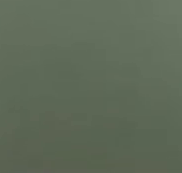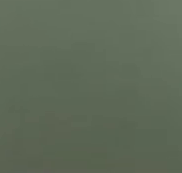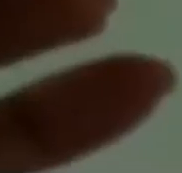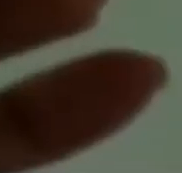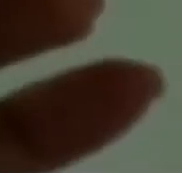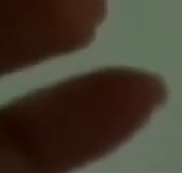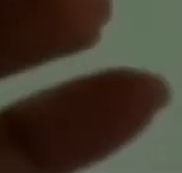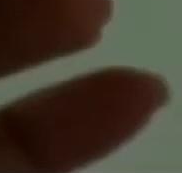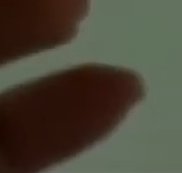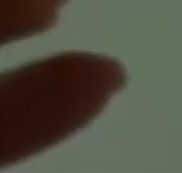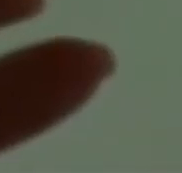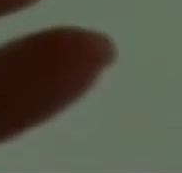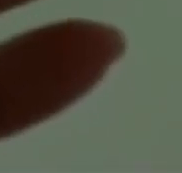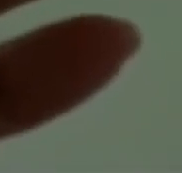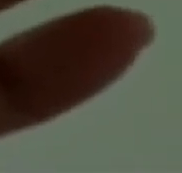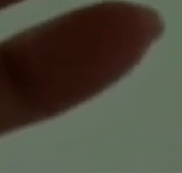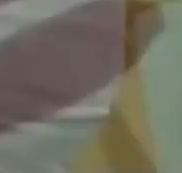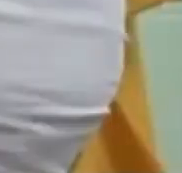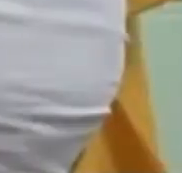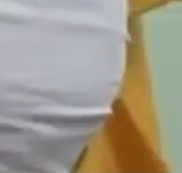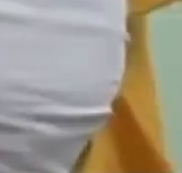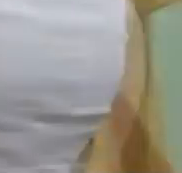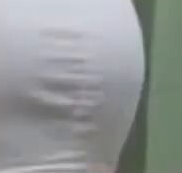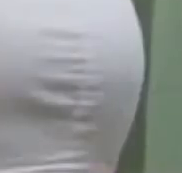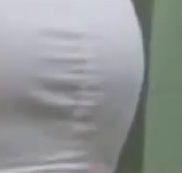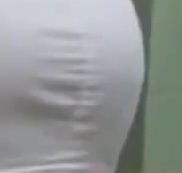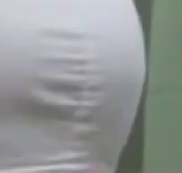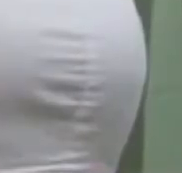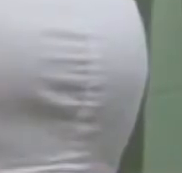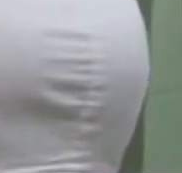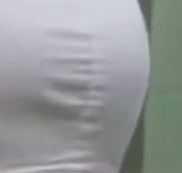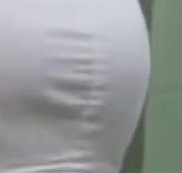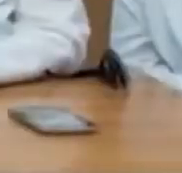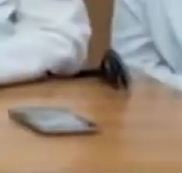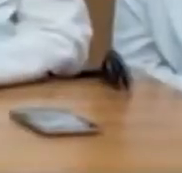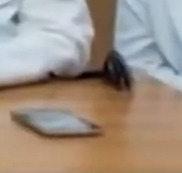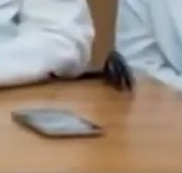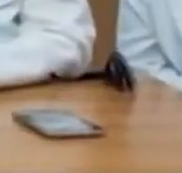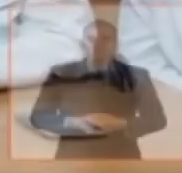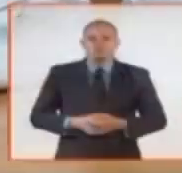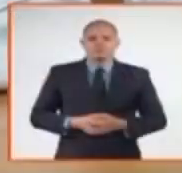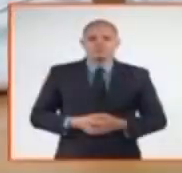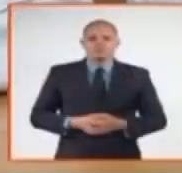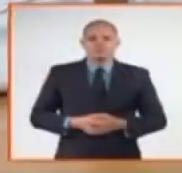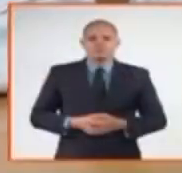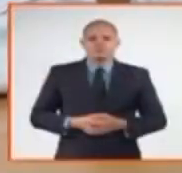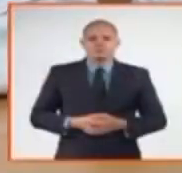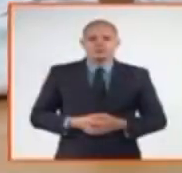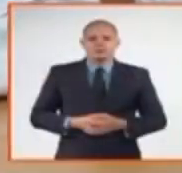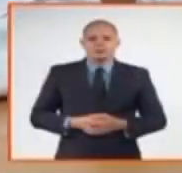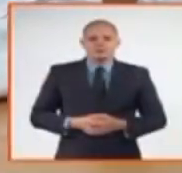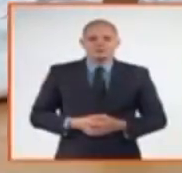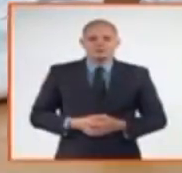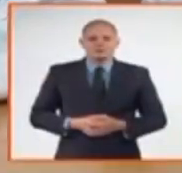en este caso ruge un silencio previo como de tropas mambisas prestas al